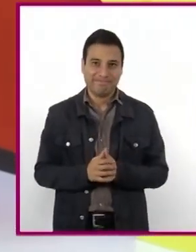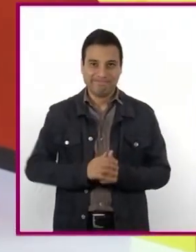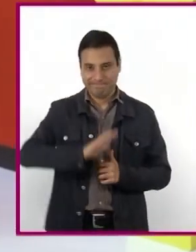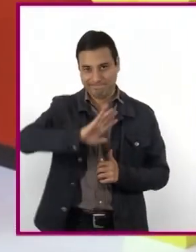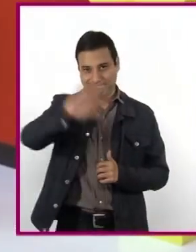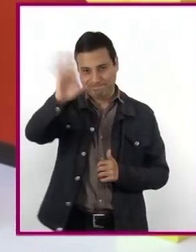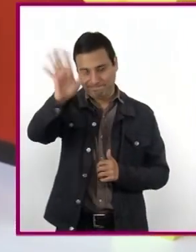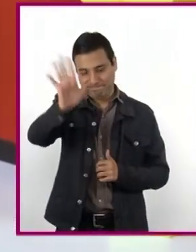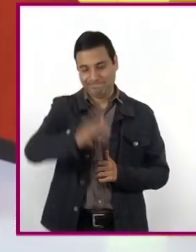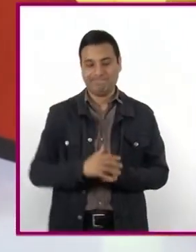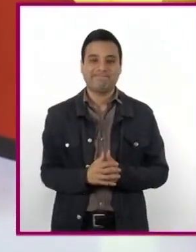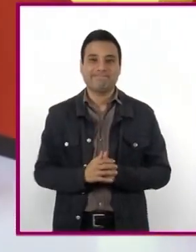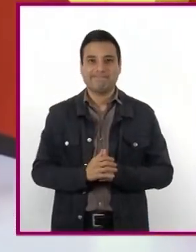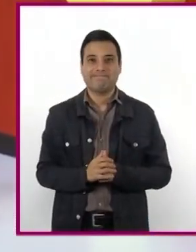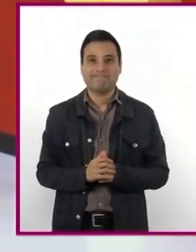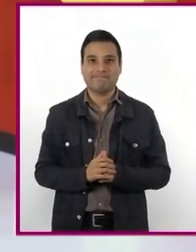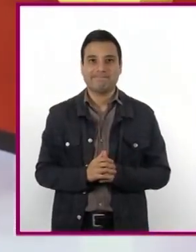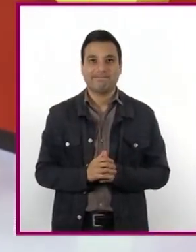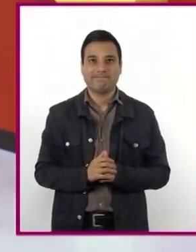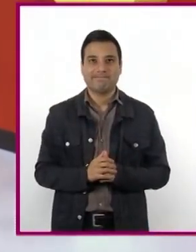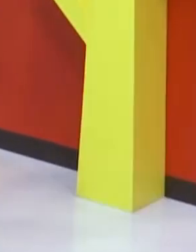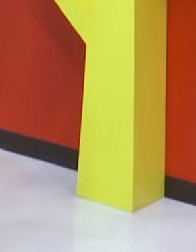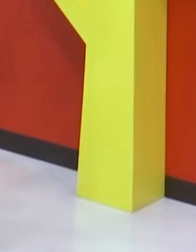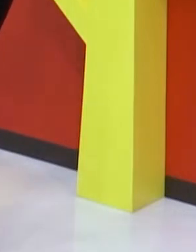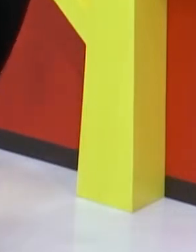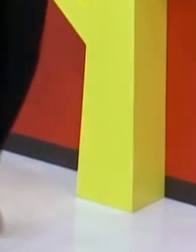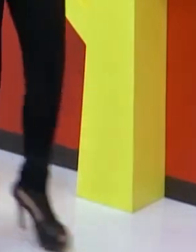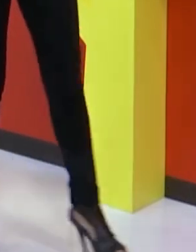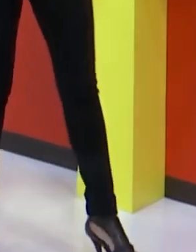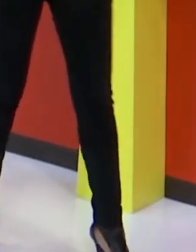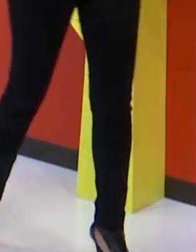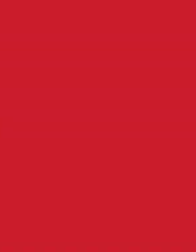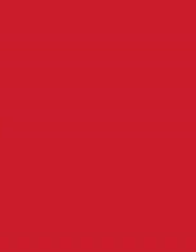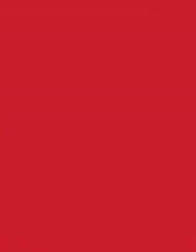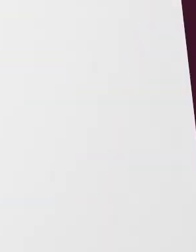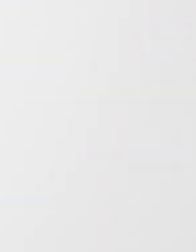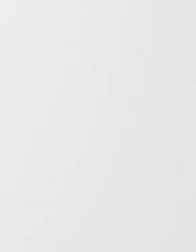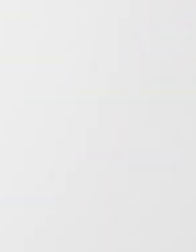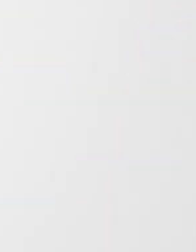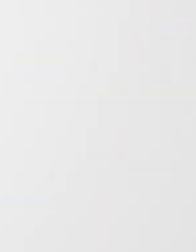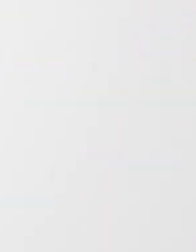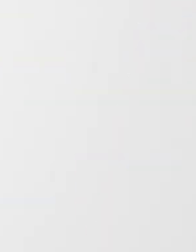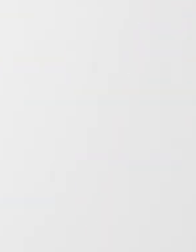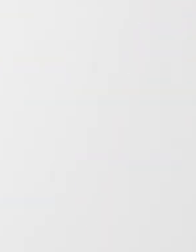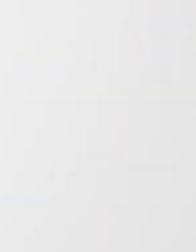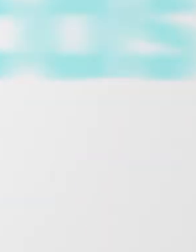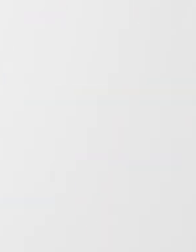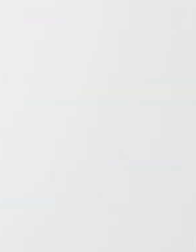¡Hasta la próxima! Ay, maestra, casi me pongo a llorar con el cuento del perrito. Yo también.